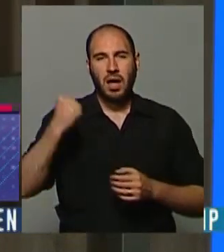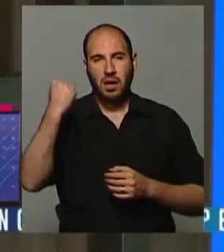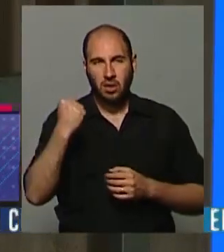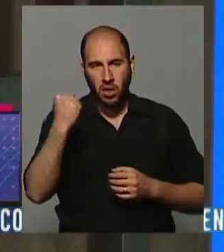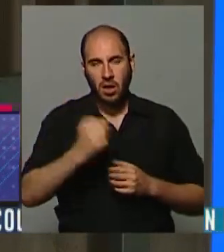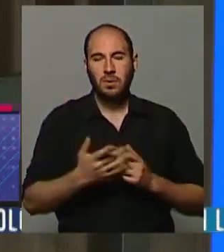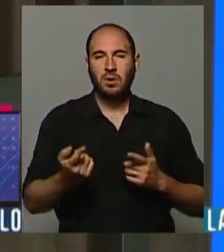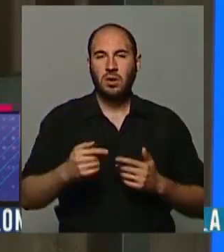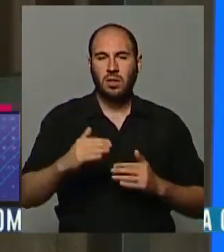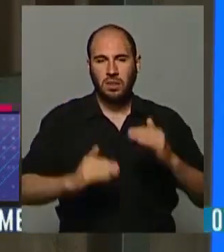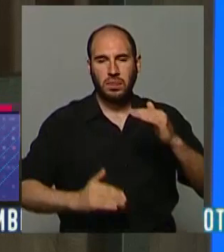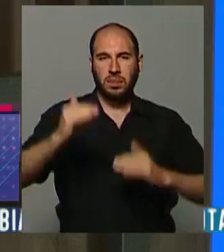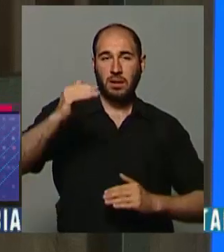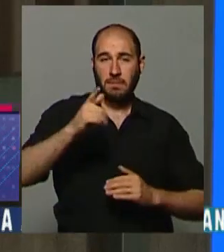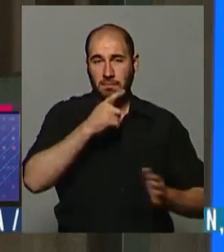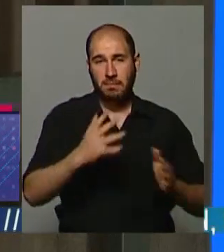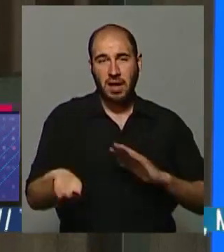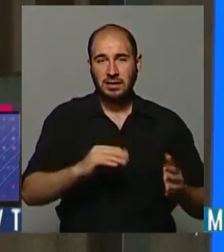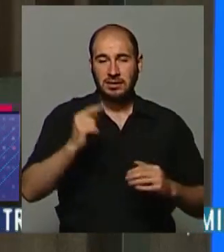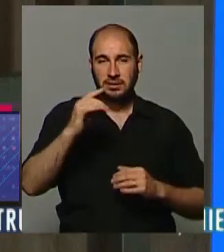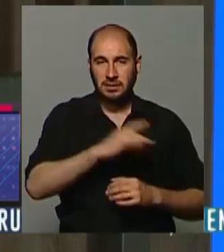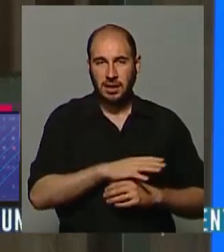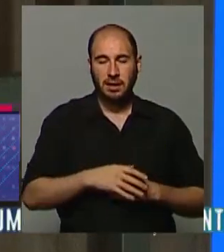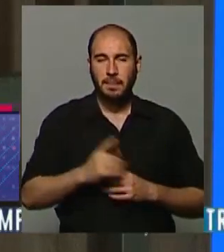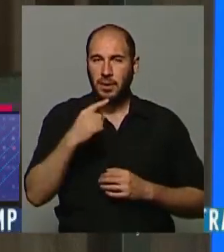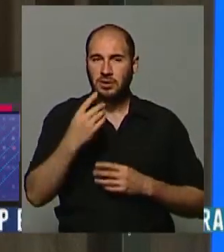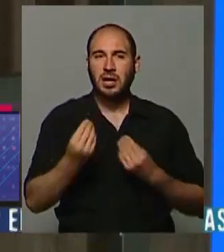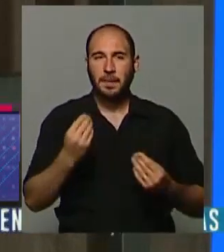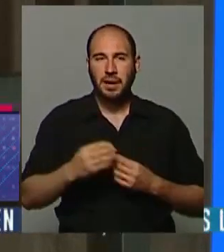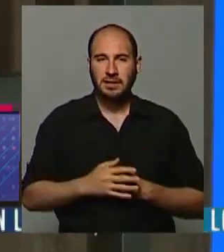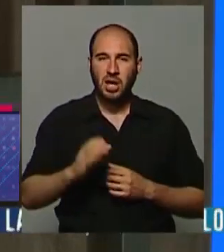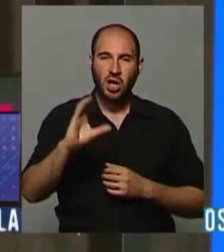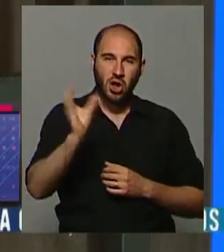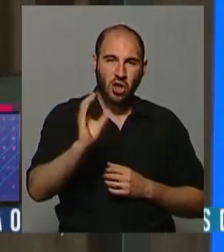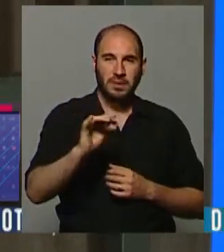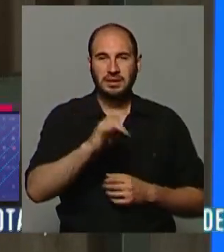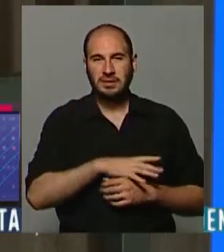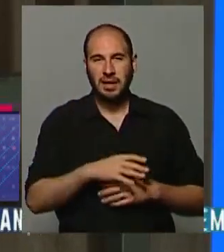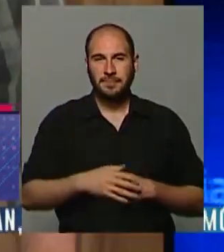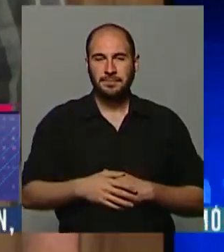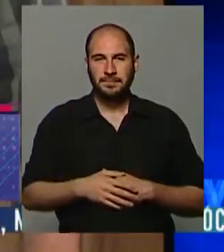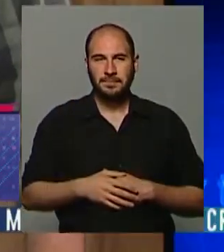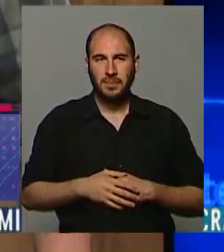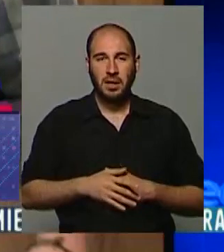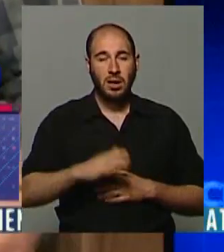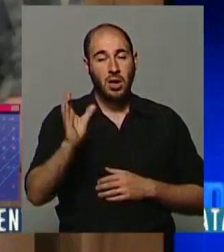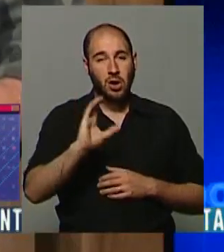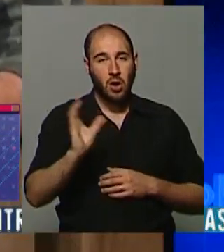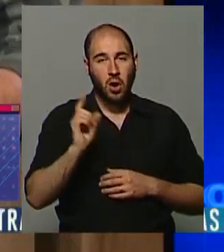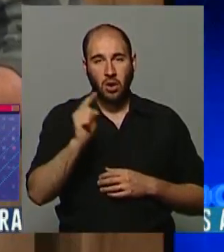económicas, con la desigualdad, muy parecido a lo que sucede en Chile. ¿Qué podemos decir de Colombia y de Chile específicamente? De